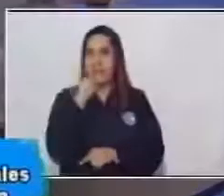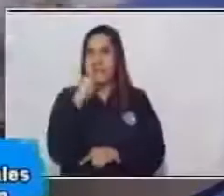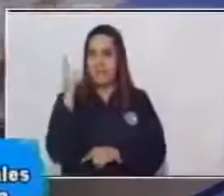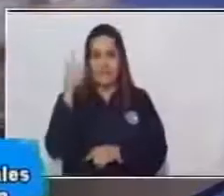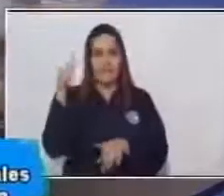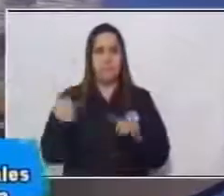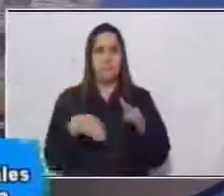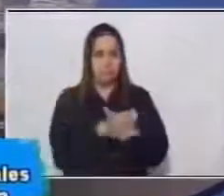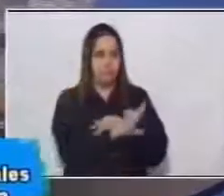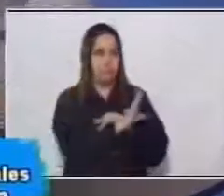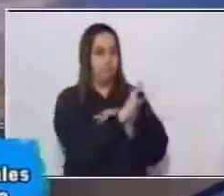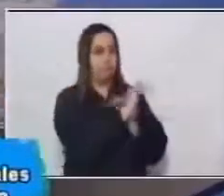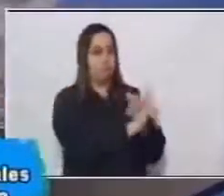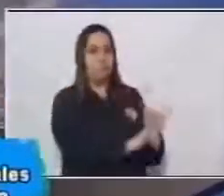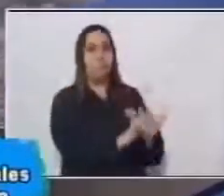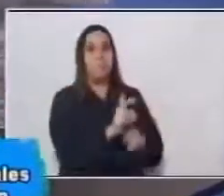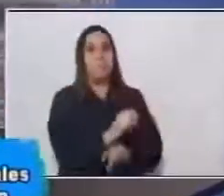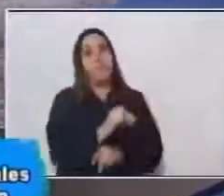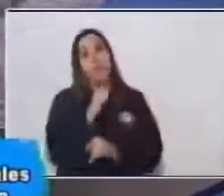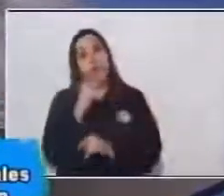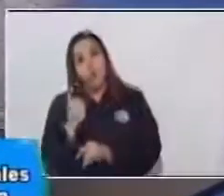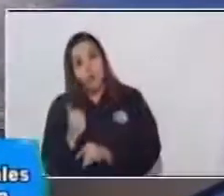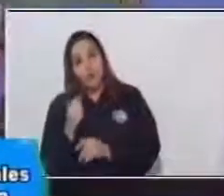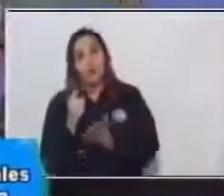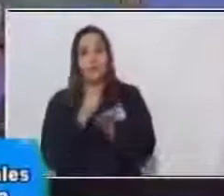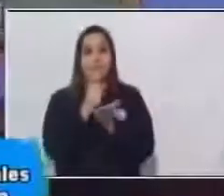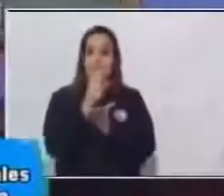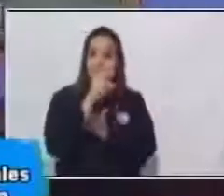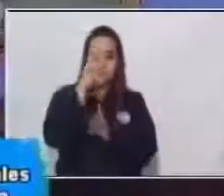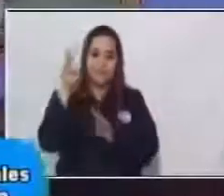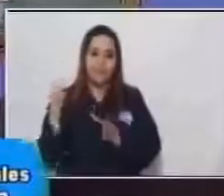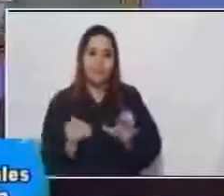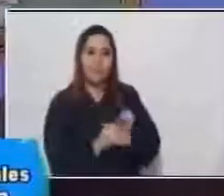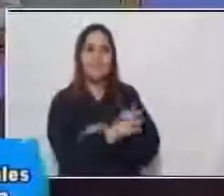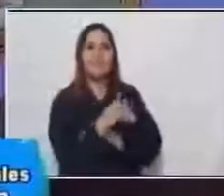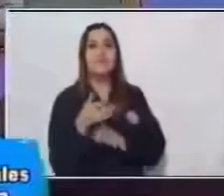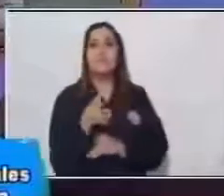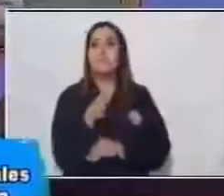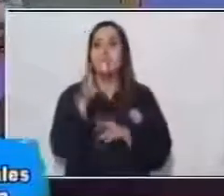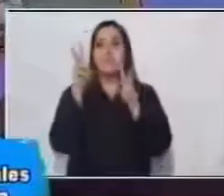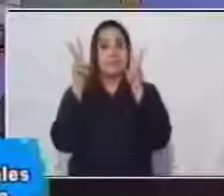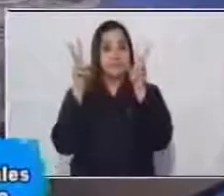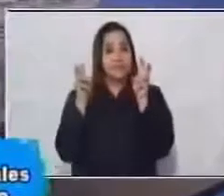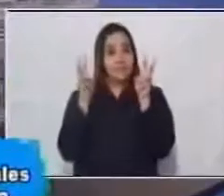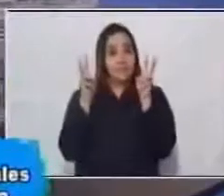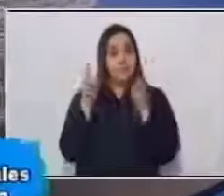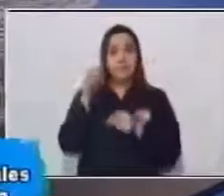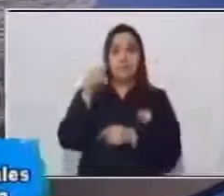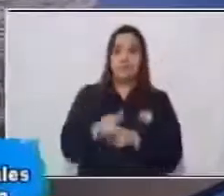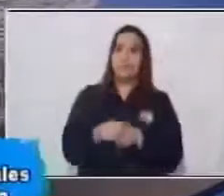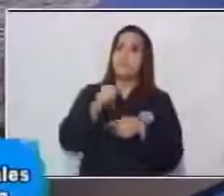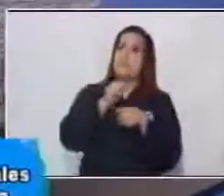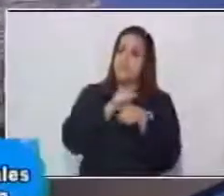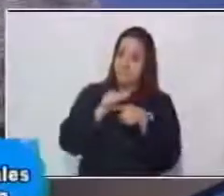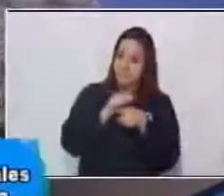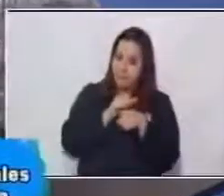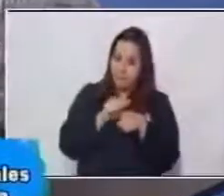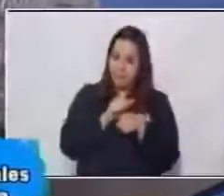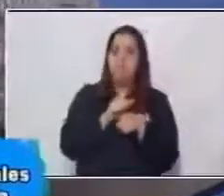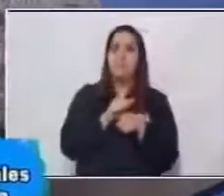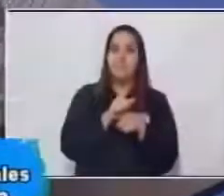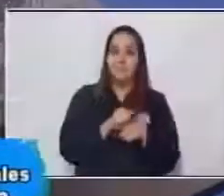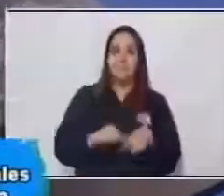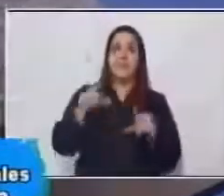Y ahora con otro gusanito, el tema de hoy. vamos a repasar el día de hoy